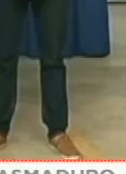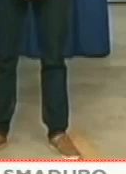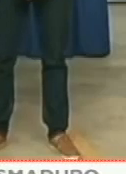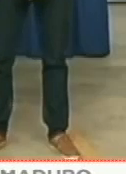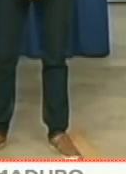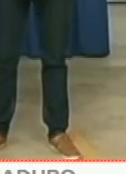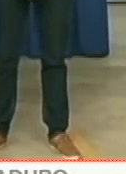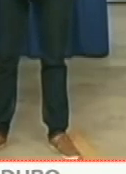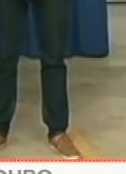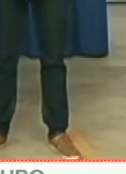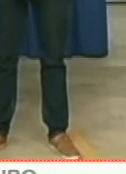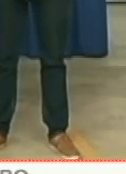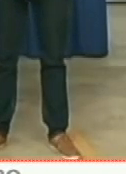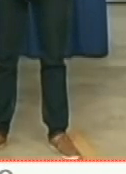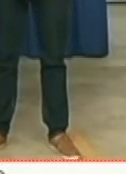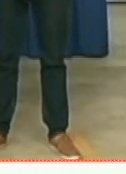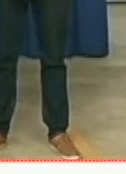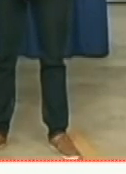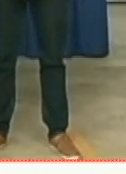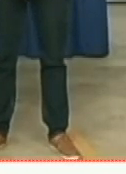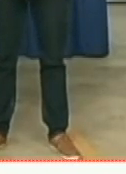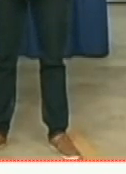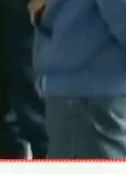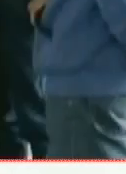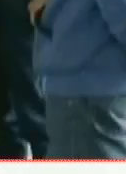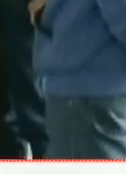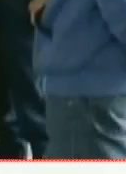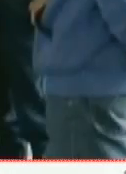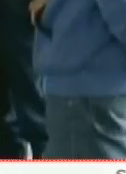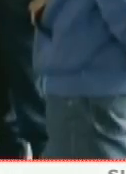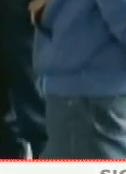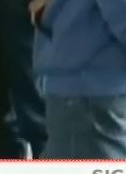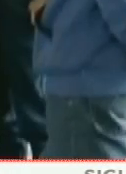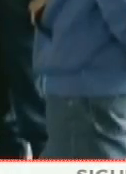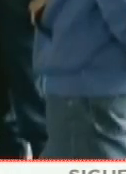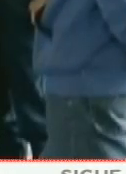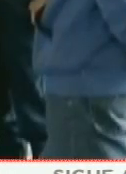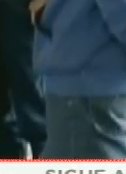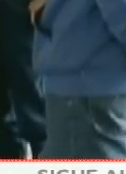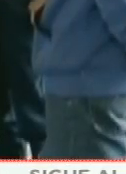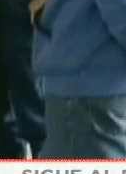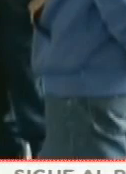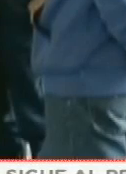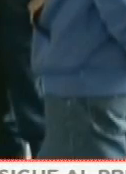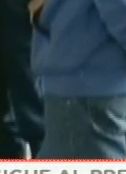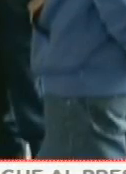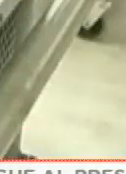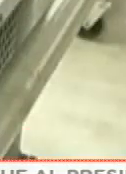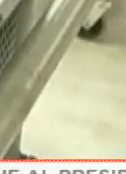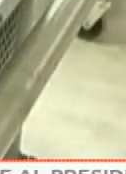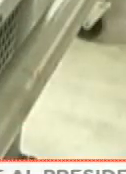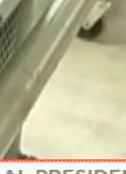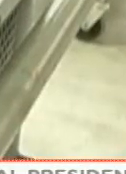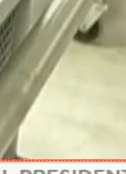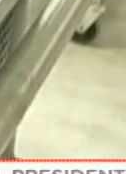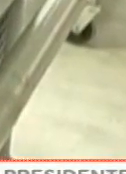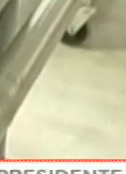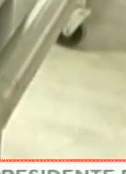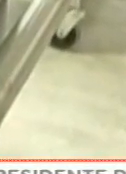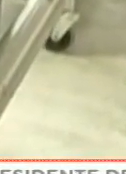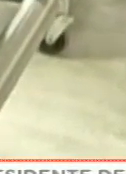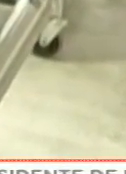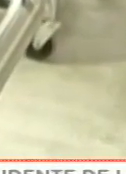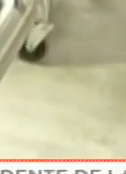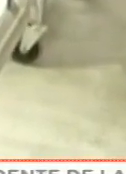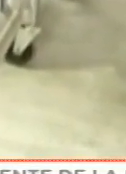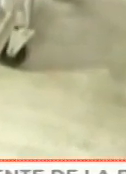proyectos que pudiésemos, contando con los recursos, darle inicio a su ejecución. Presidente, aquí hago el paso, le devuelvo